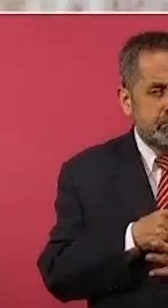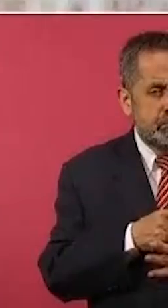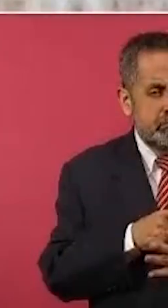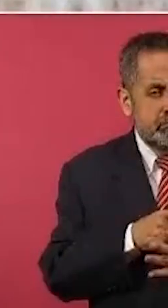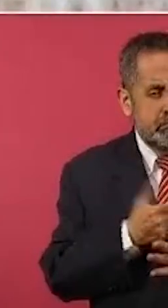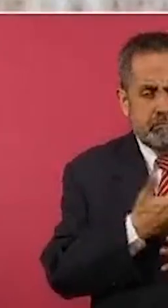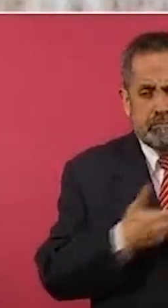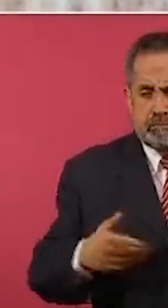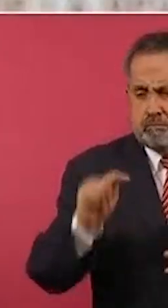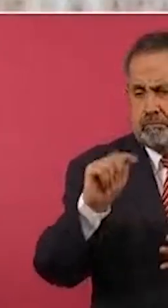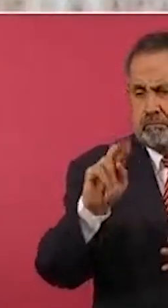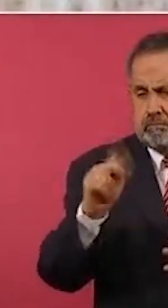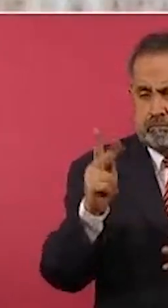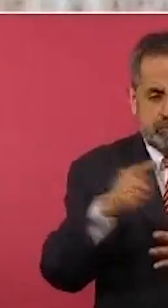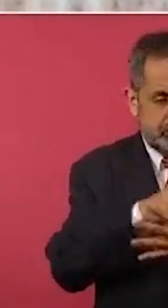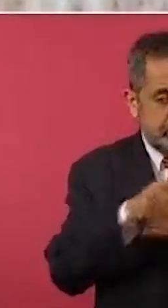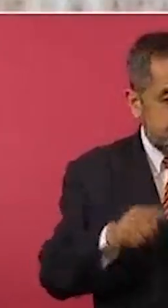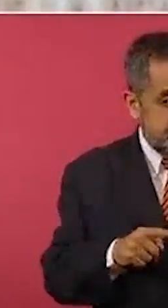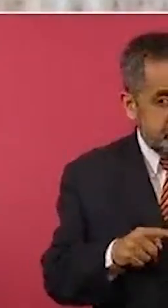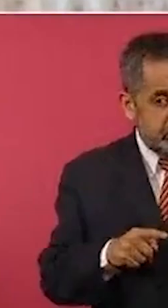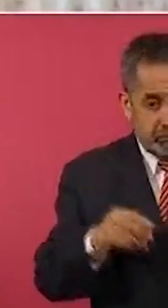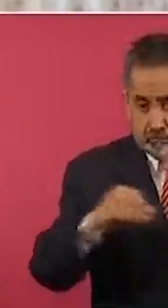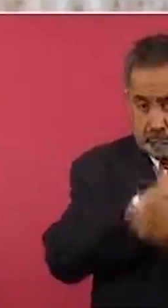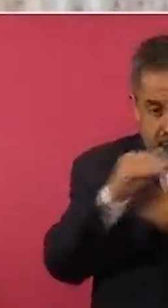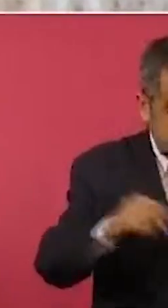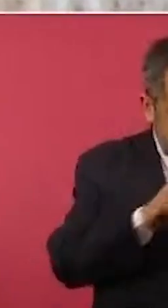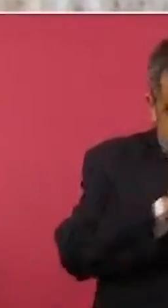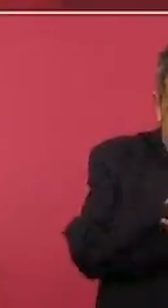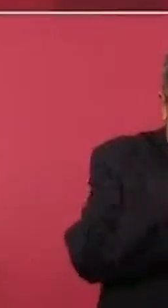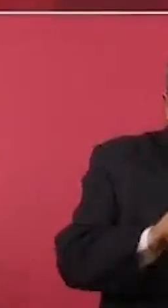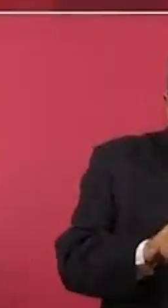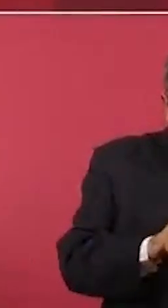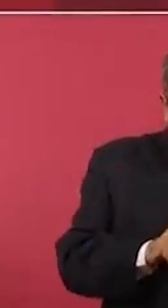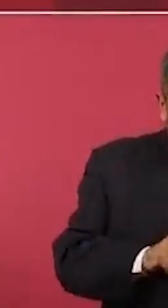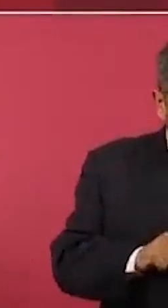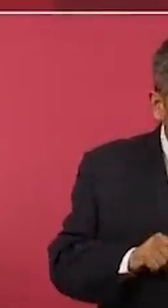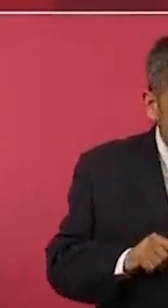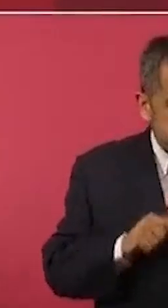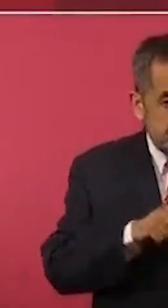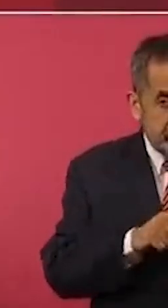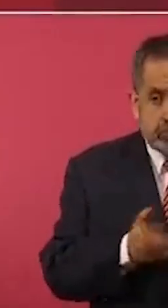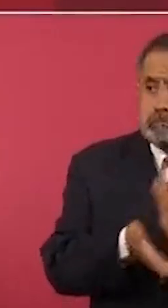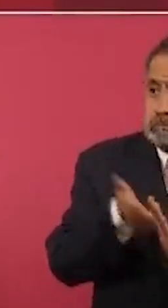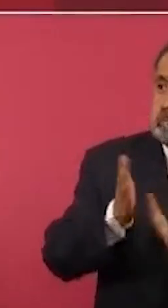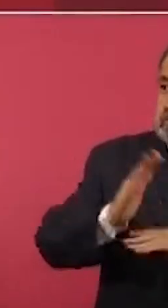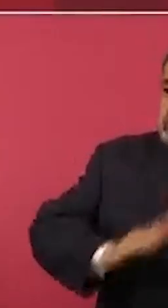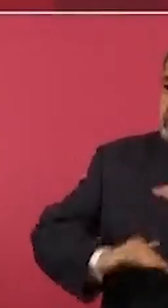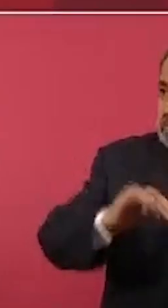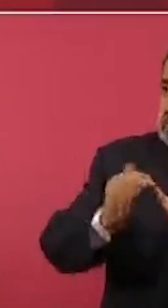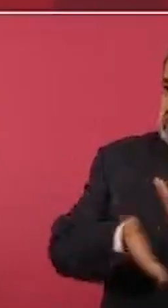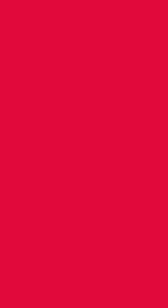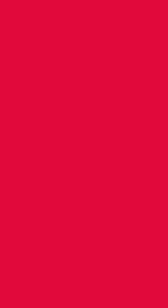el presidente Trump, todos hicieron muro.